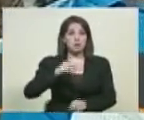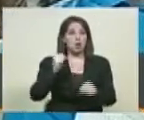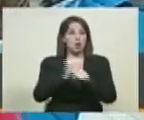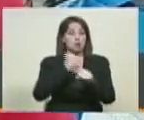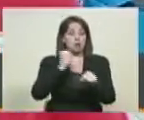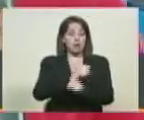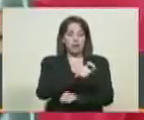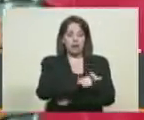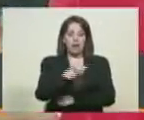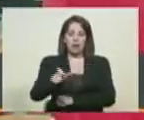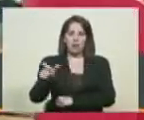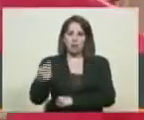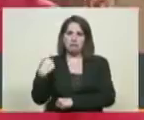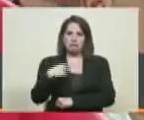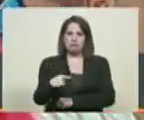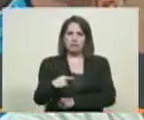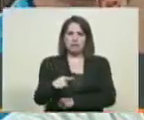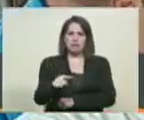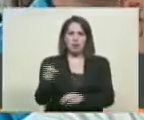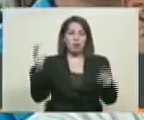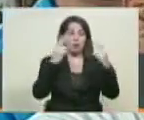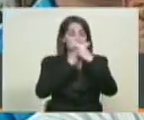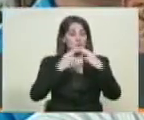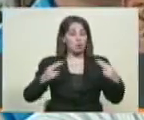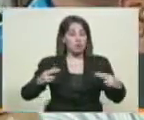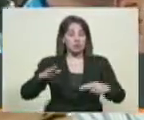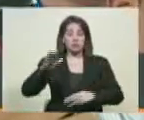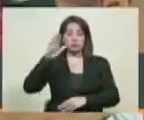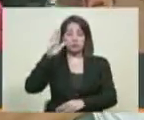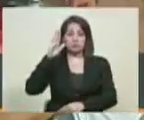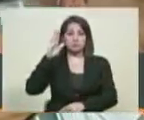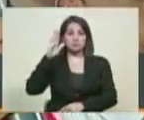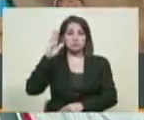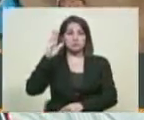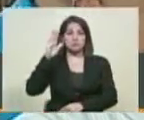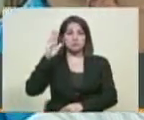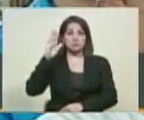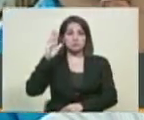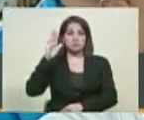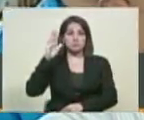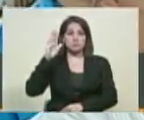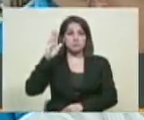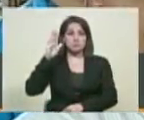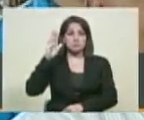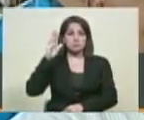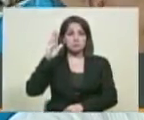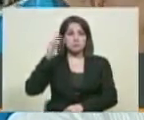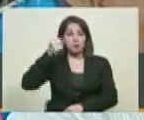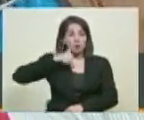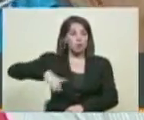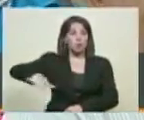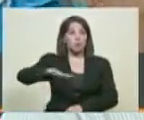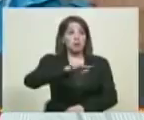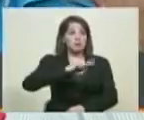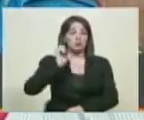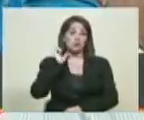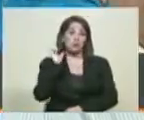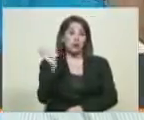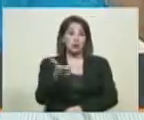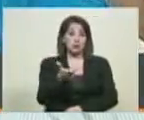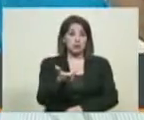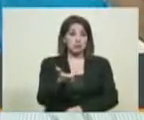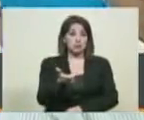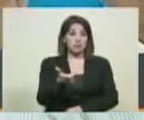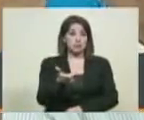tienen un compromiso con la población de Guarena. De hecho,